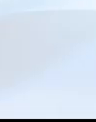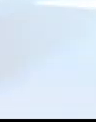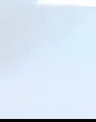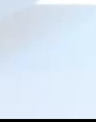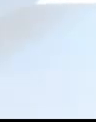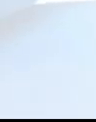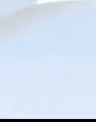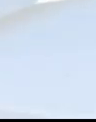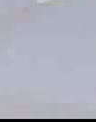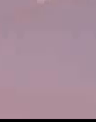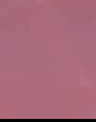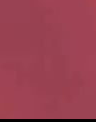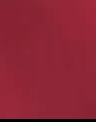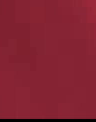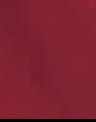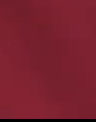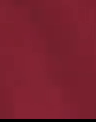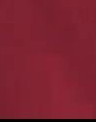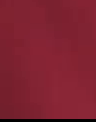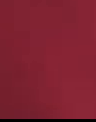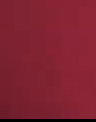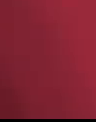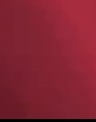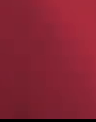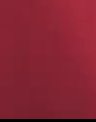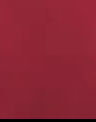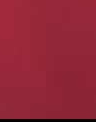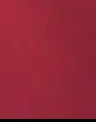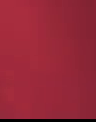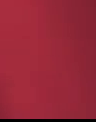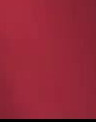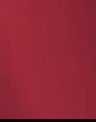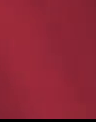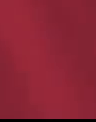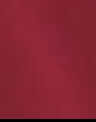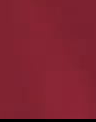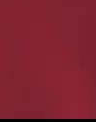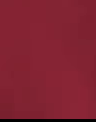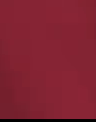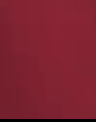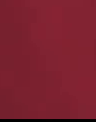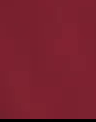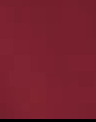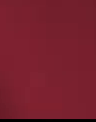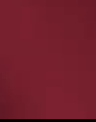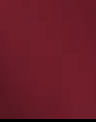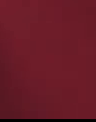Gobierno de México.